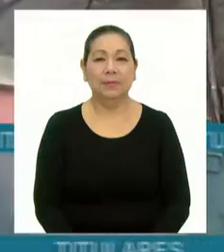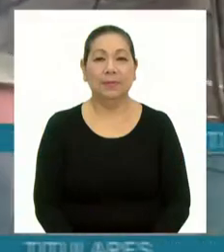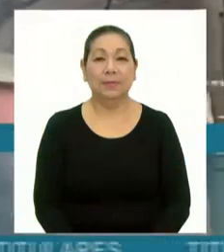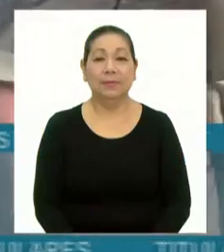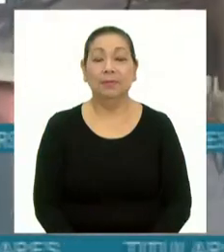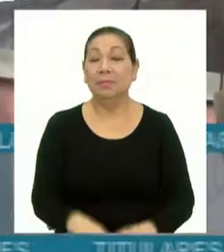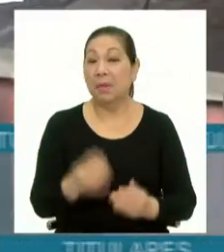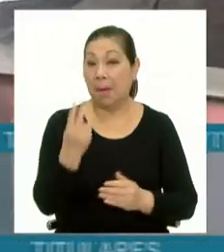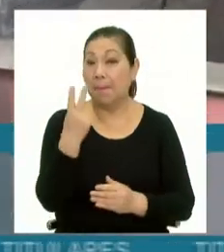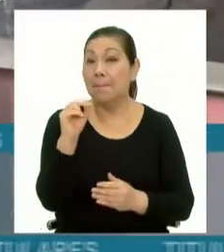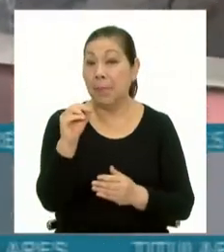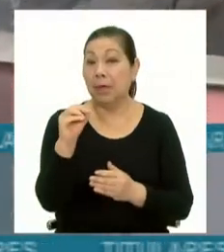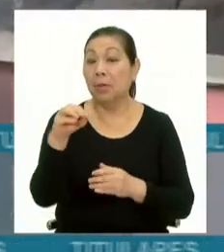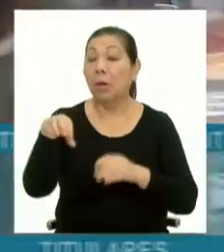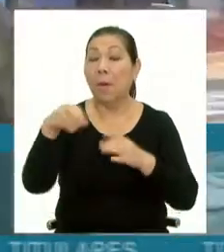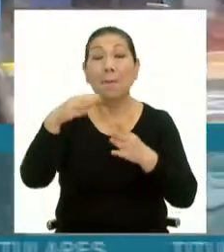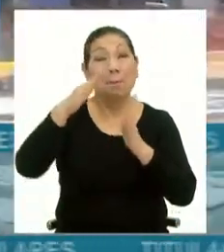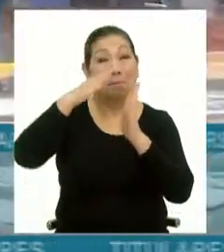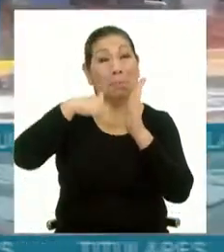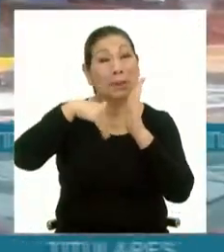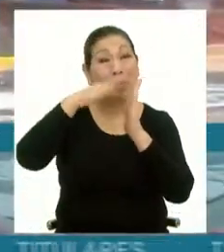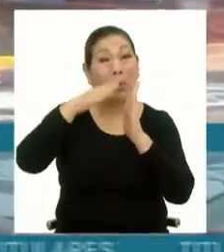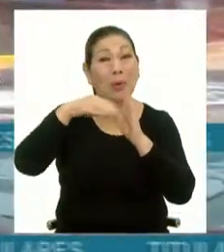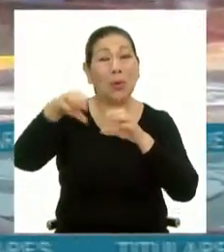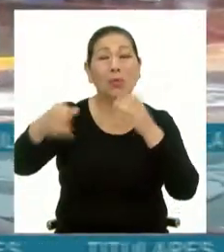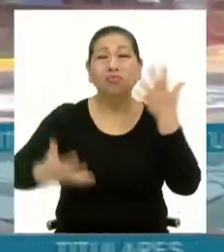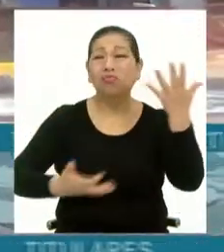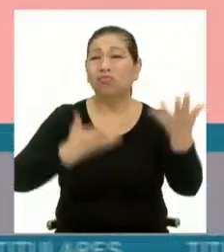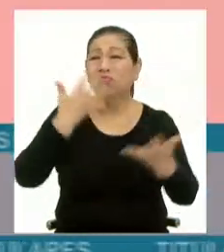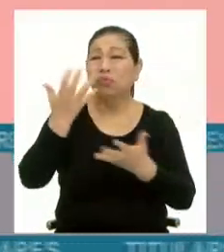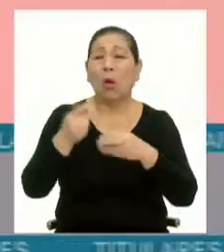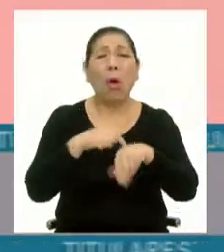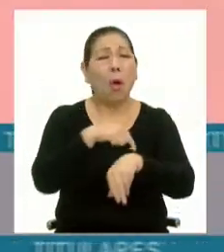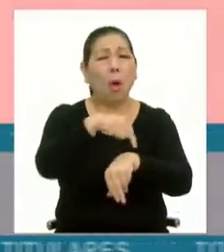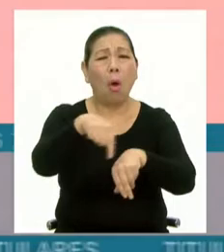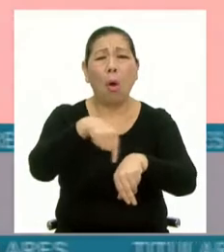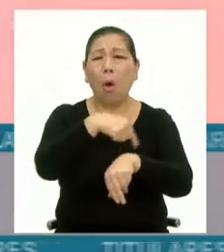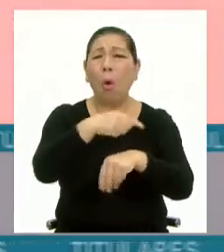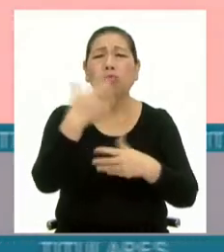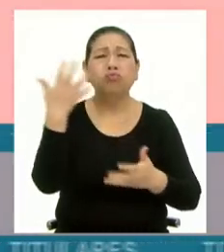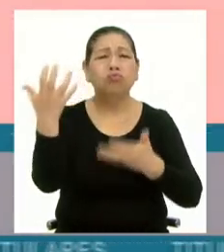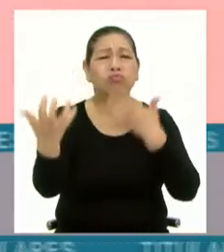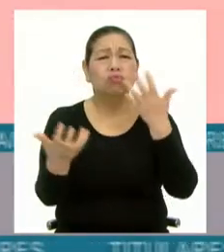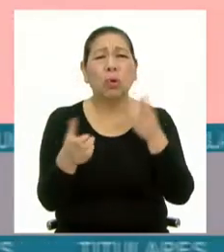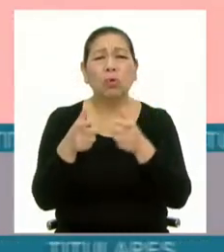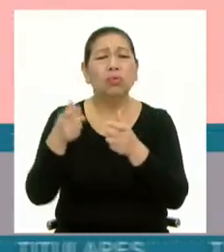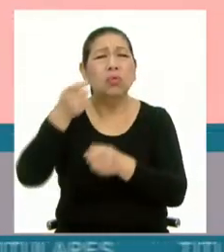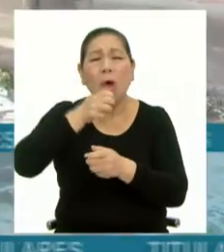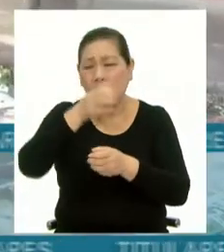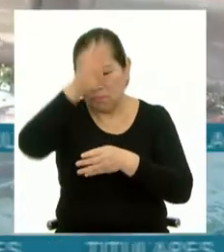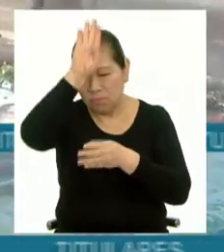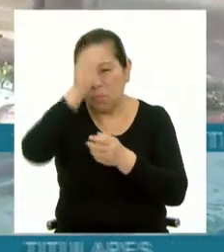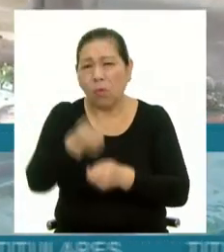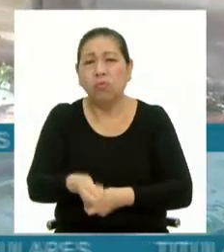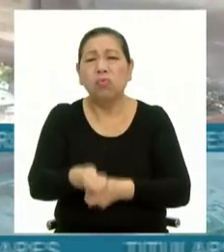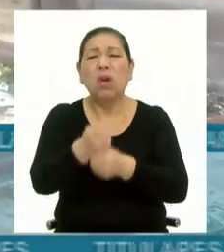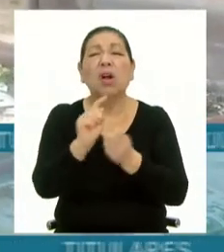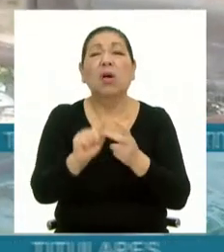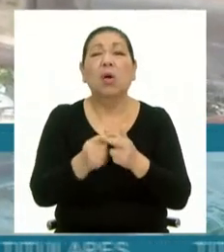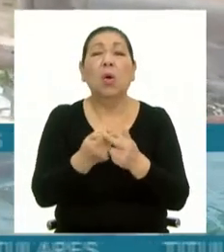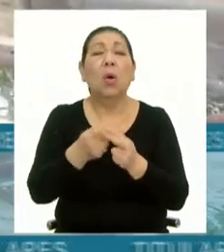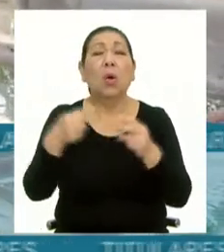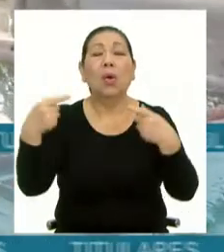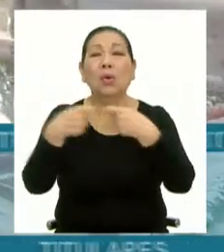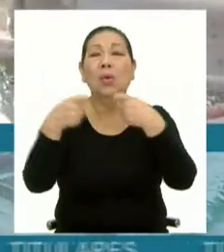Y al menos 20 puestos de pintura fueron afectados en incendio. Durante horas, bomberos trabajaron por controlar el fuego que se habría originado por